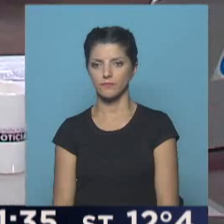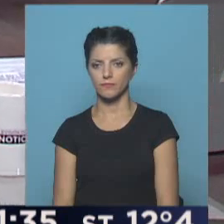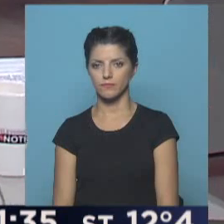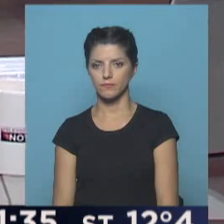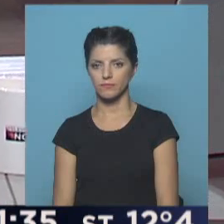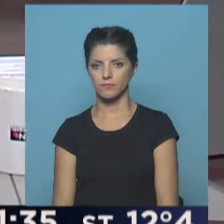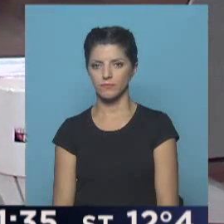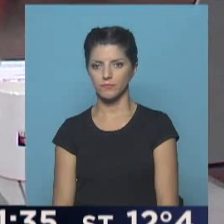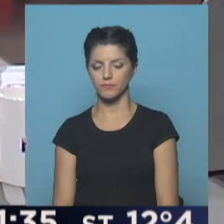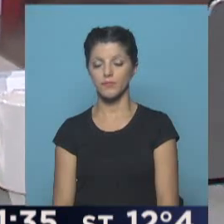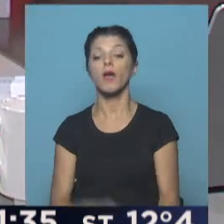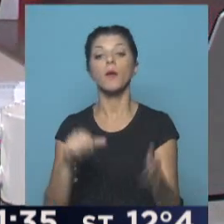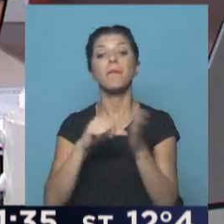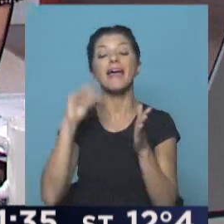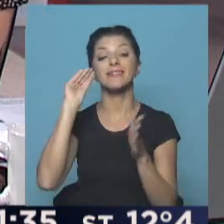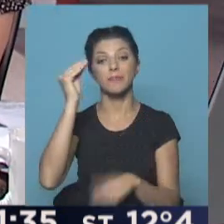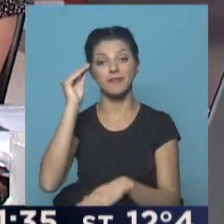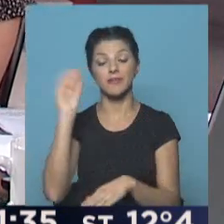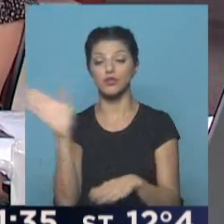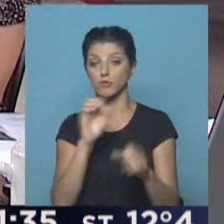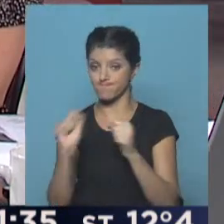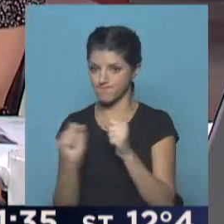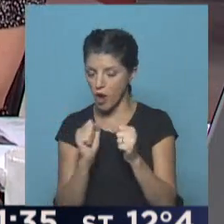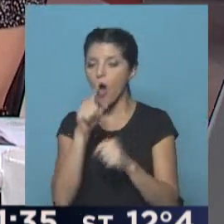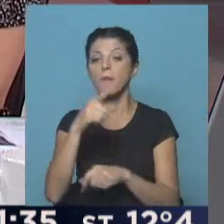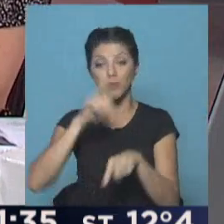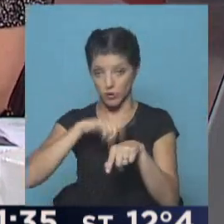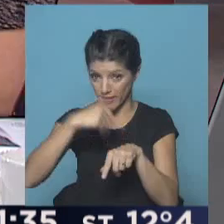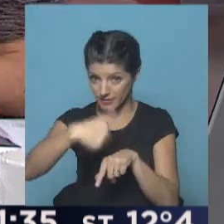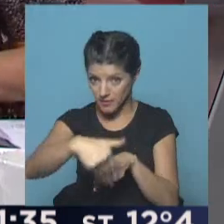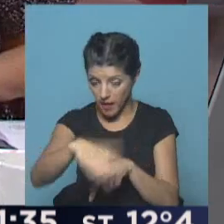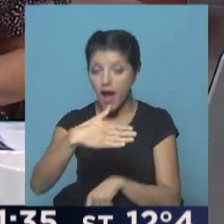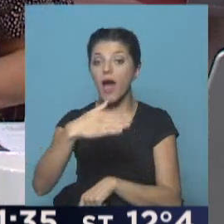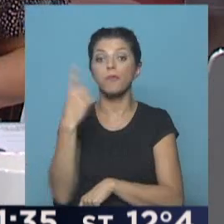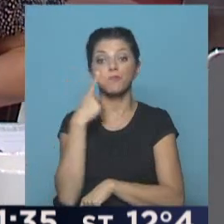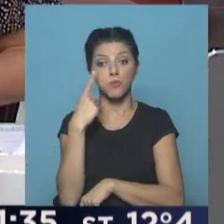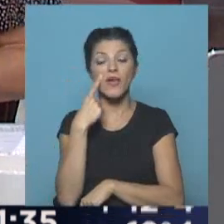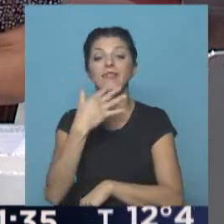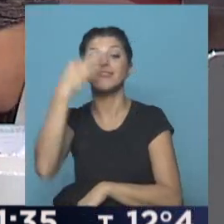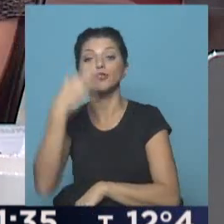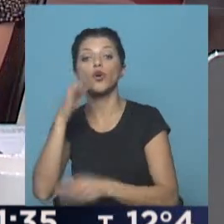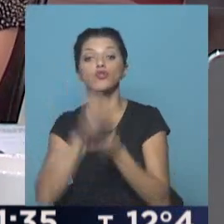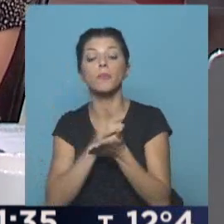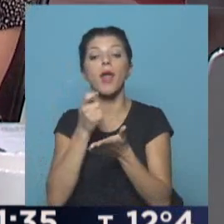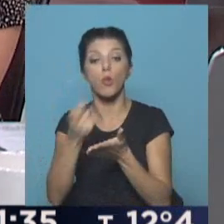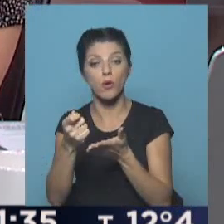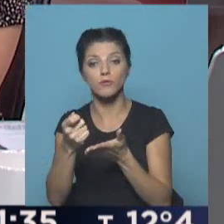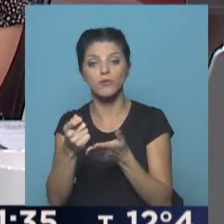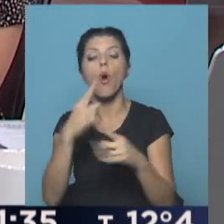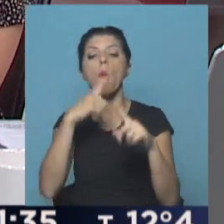Y ya nos vamos a Brasil, donde hay gran expectativa porque en las próximas horas se va a conocer el resultado en el juicio por